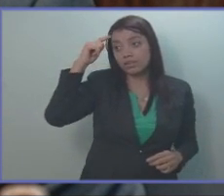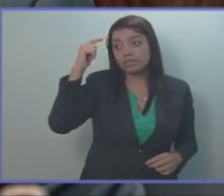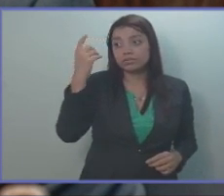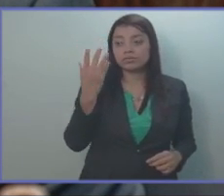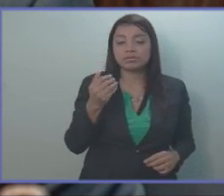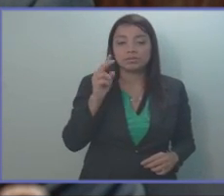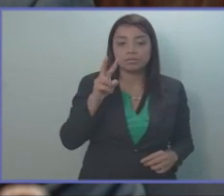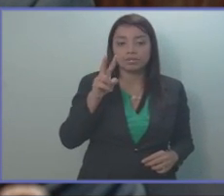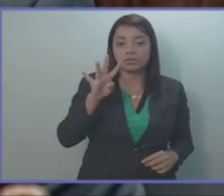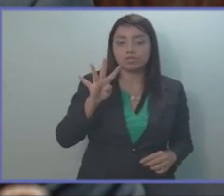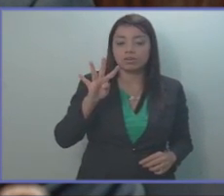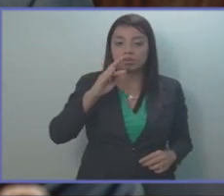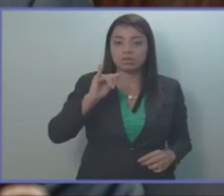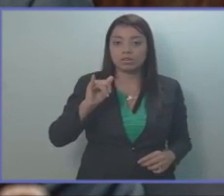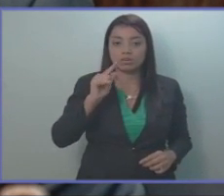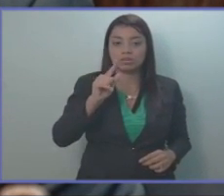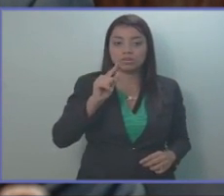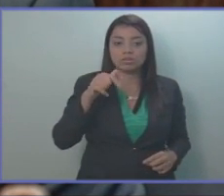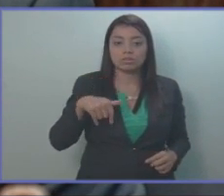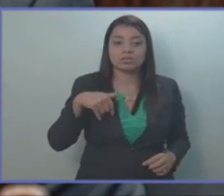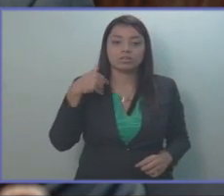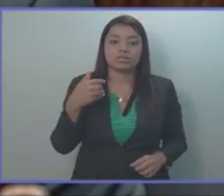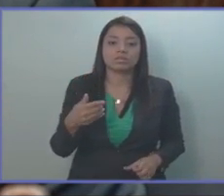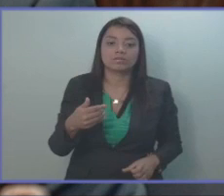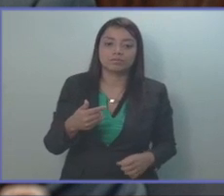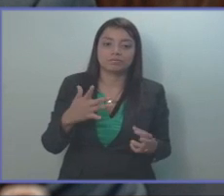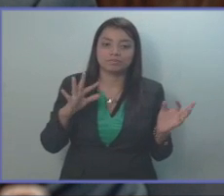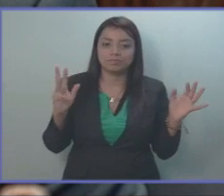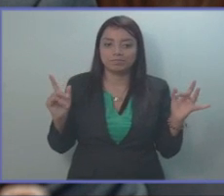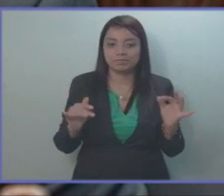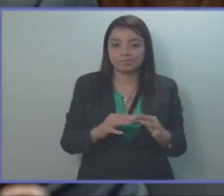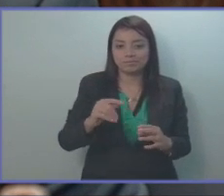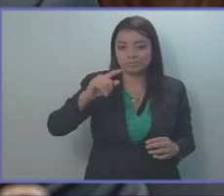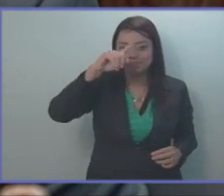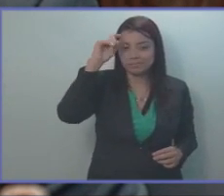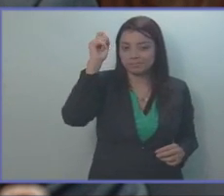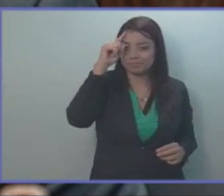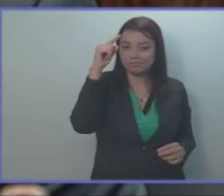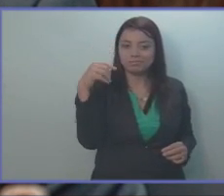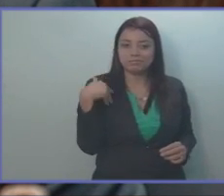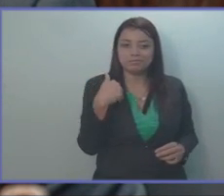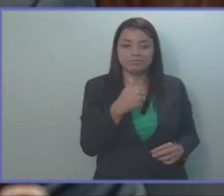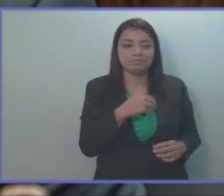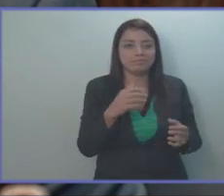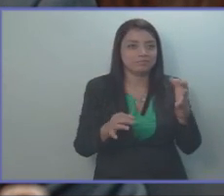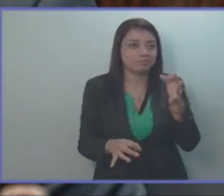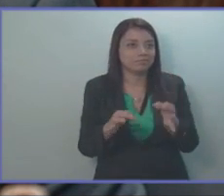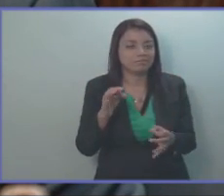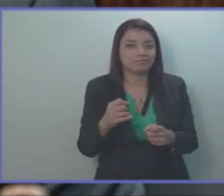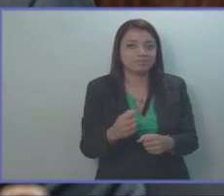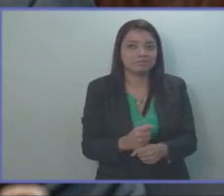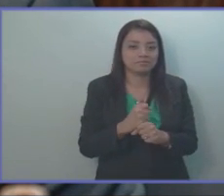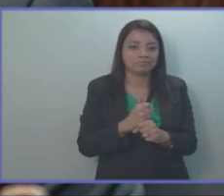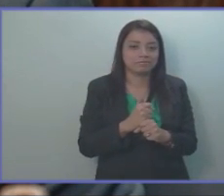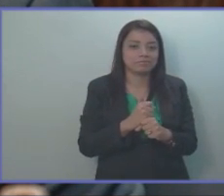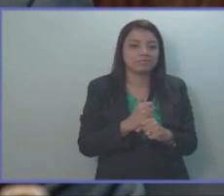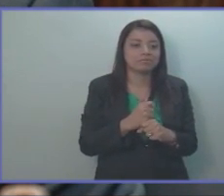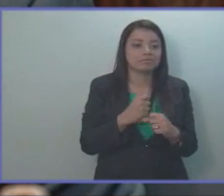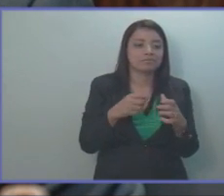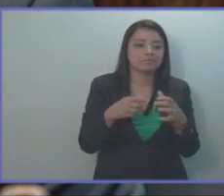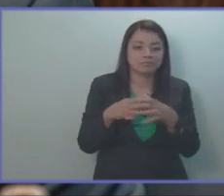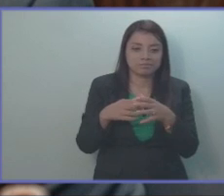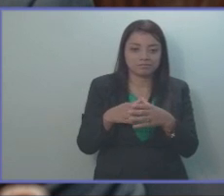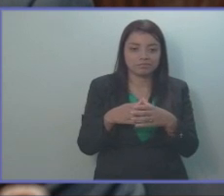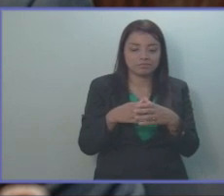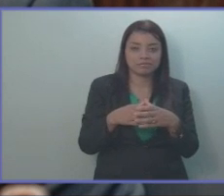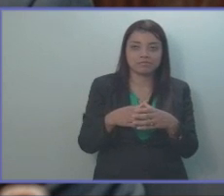de julio del año en curso sostuvo reunión de trabajo con el ministro de Justicia y Seguridad Pública, comisionado